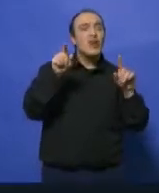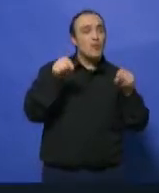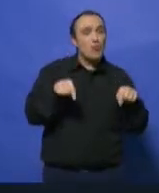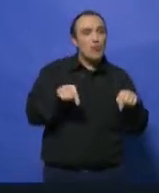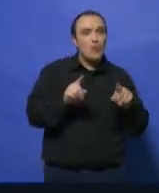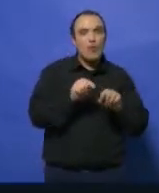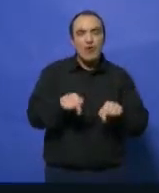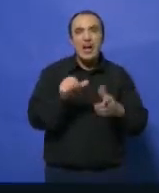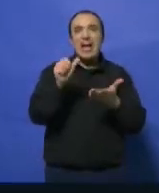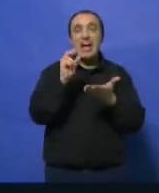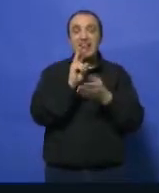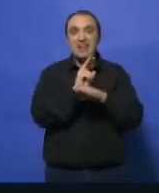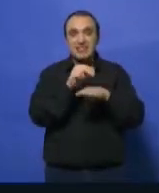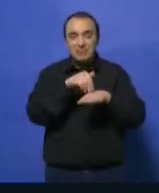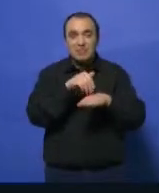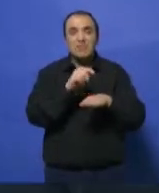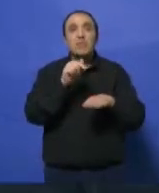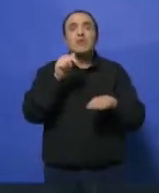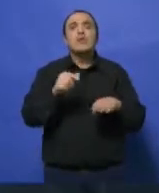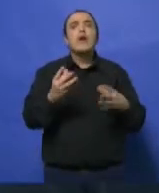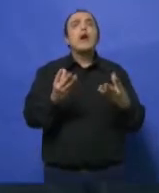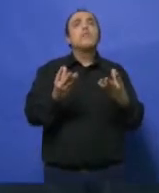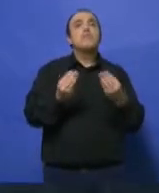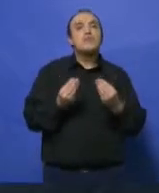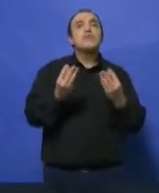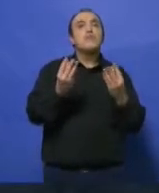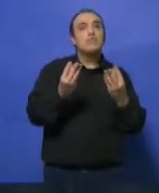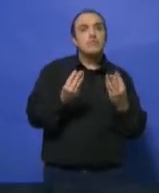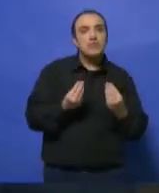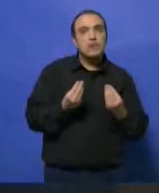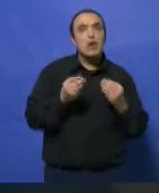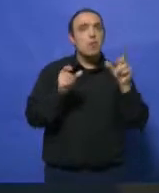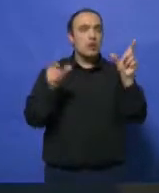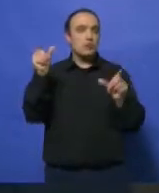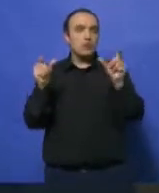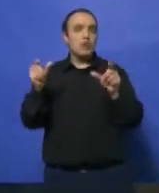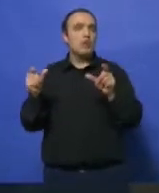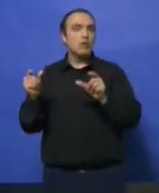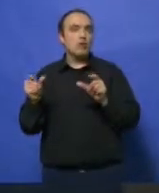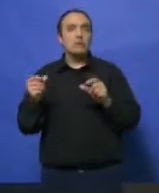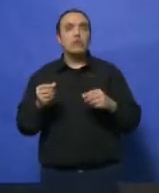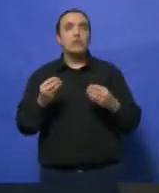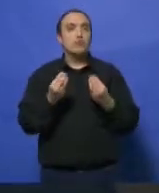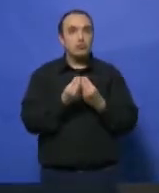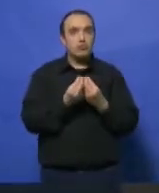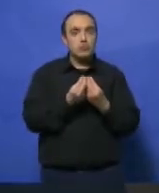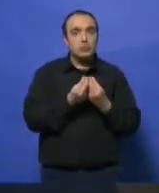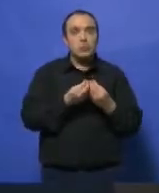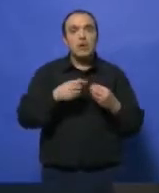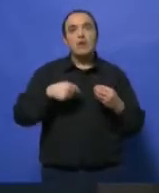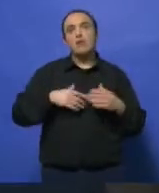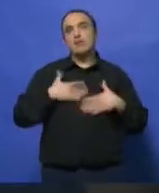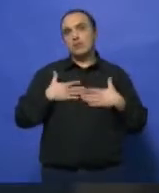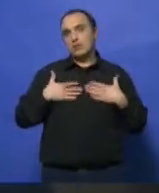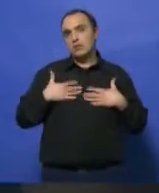bueno, estamos teniendo el apoyo de varias personas, gracias a Dios, nos están apoyando un montón, y bueno, eso nos pone muy felices.